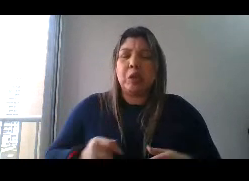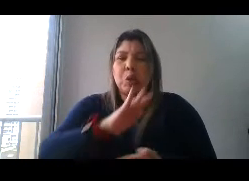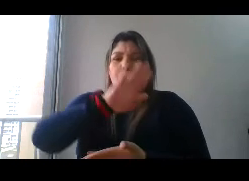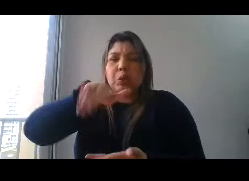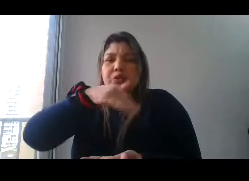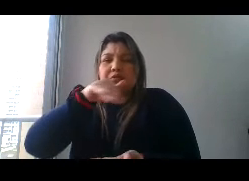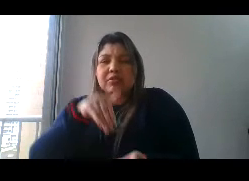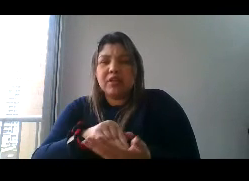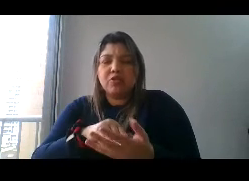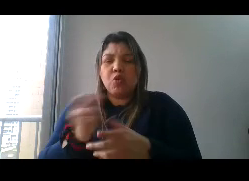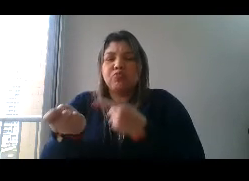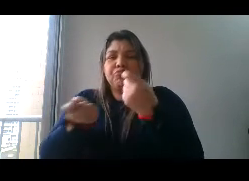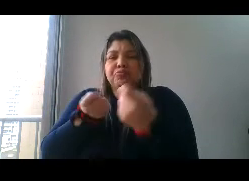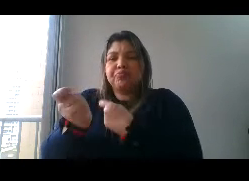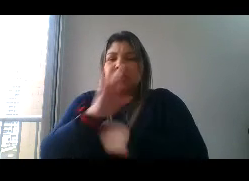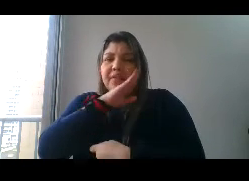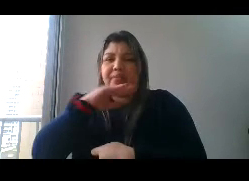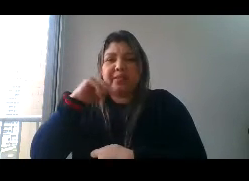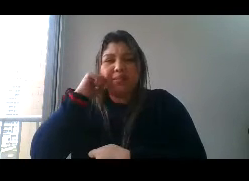Estados Unidos